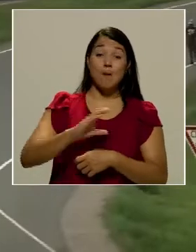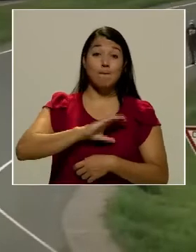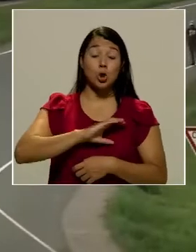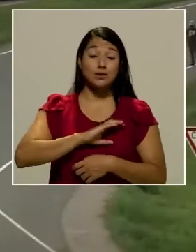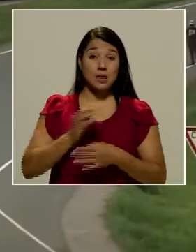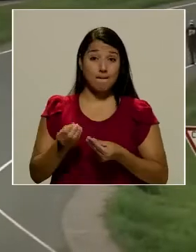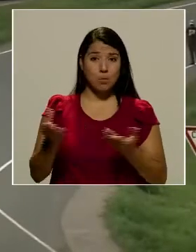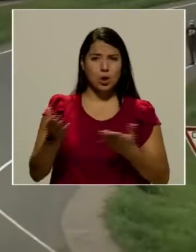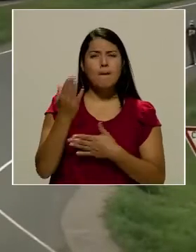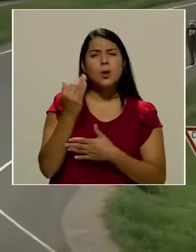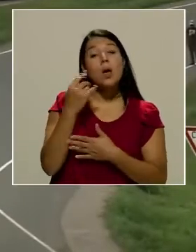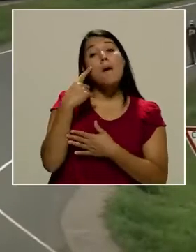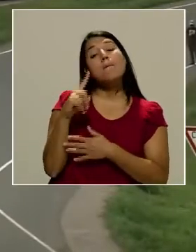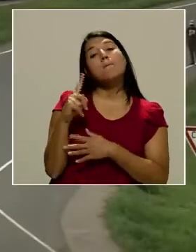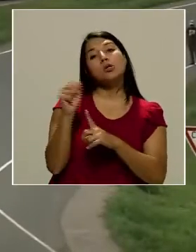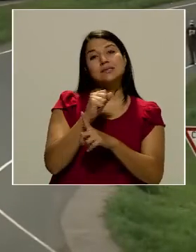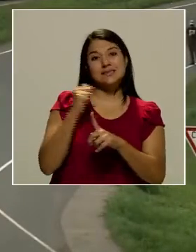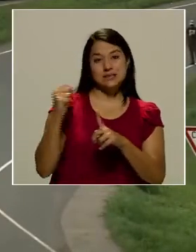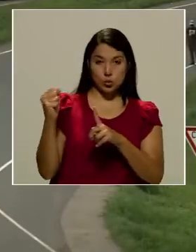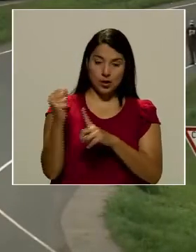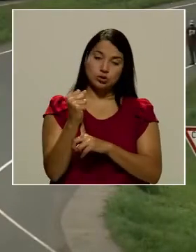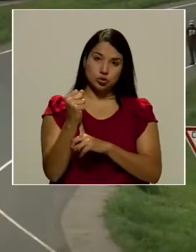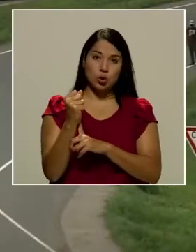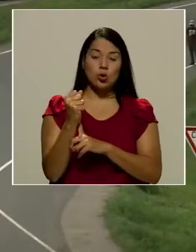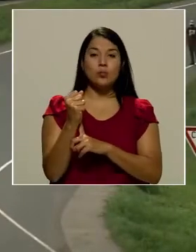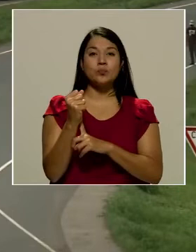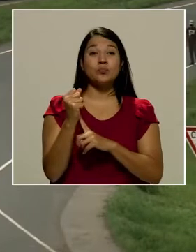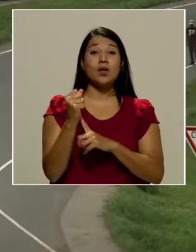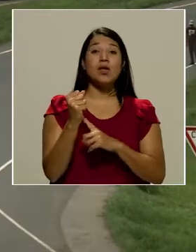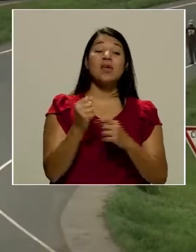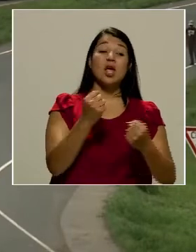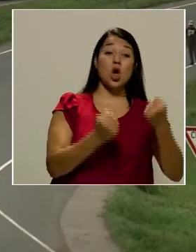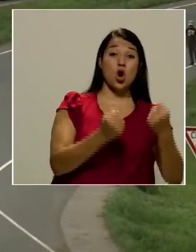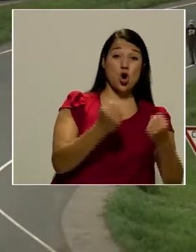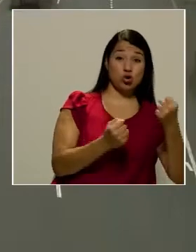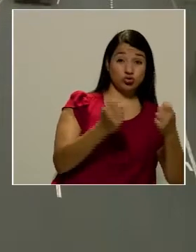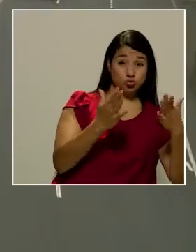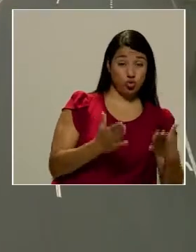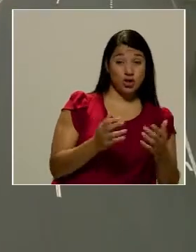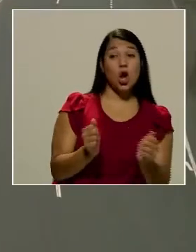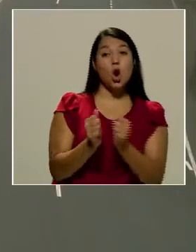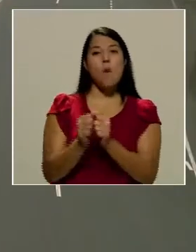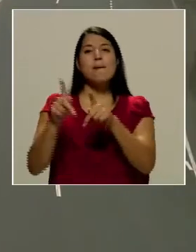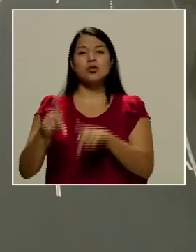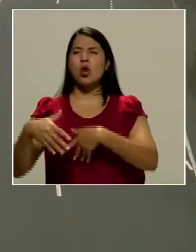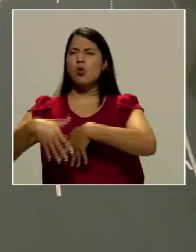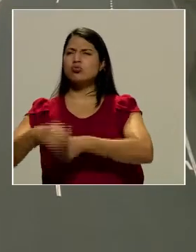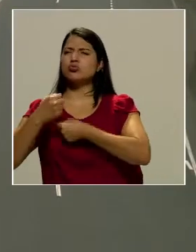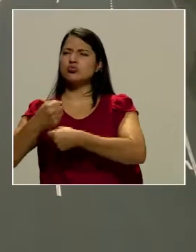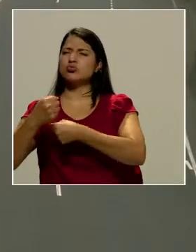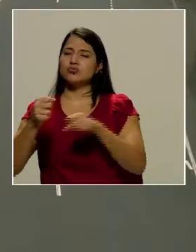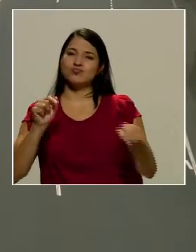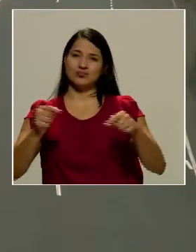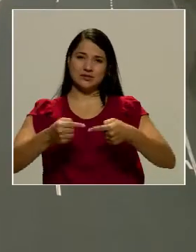por situaciones que se han dado entre conductores y manifestantes, o también como se pudo ver en videos que